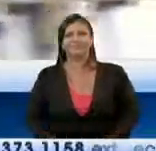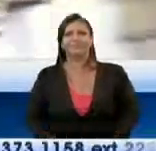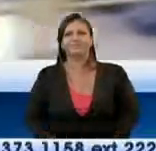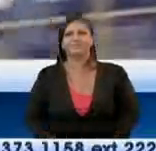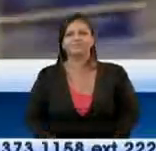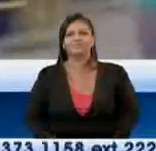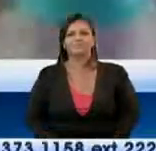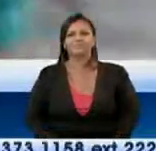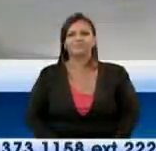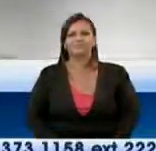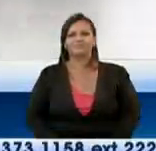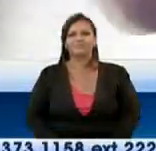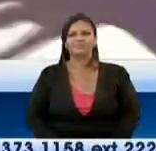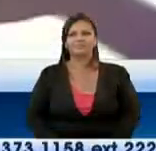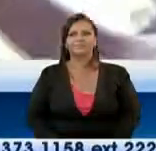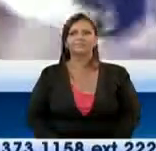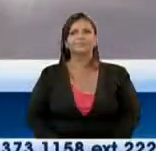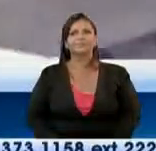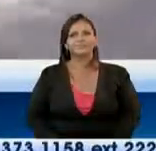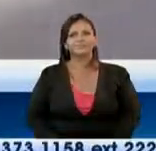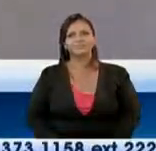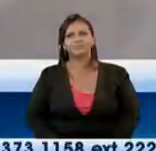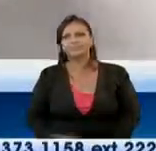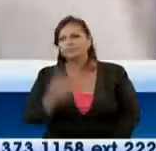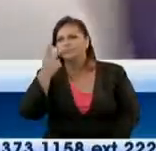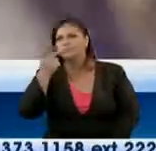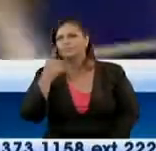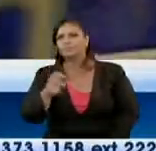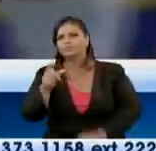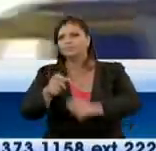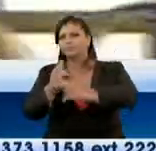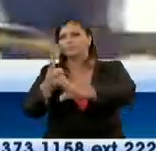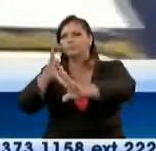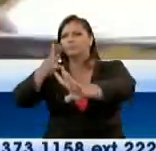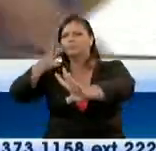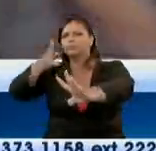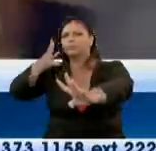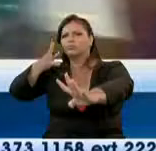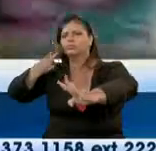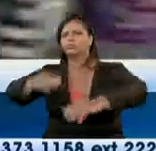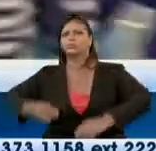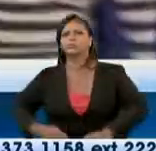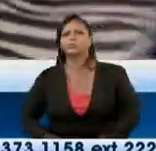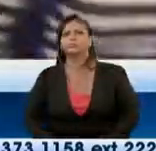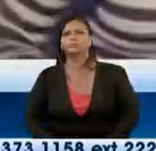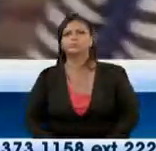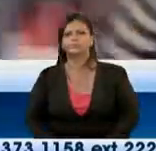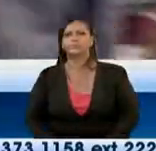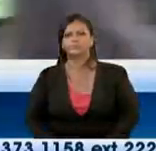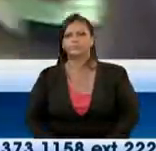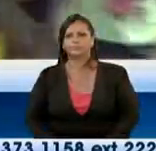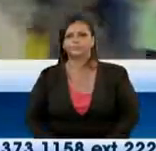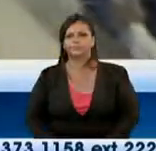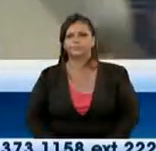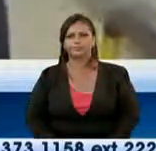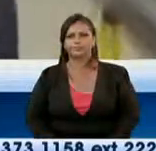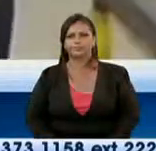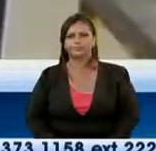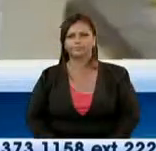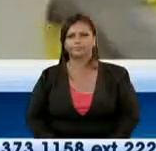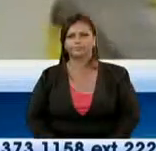este bus, así que mejor salimos. Acá vemos ya la cola que se está formando para quienes ingresan al alimentador. Estos son